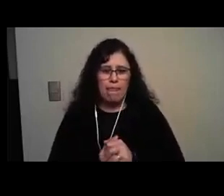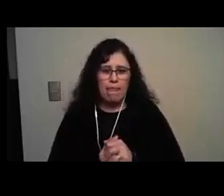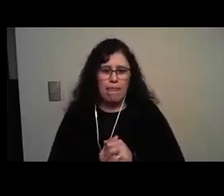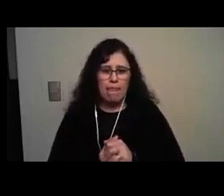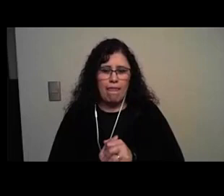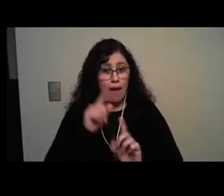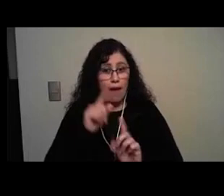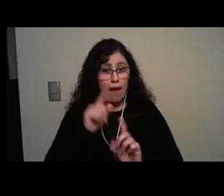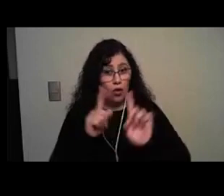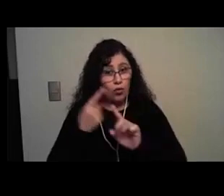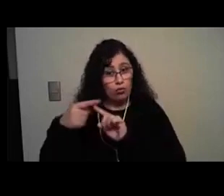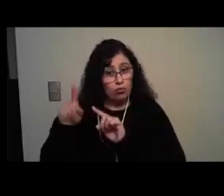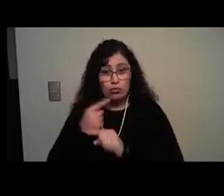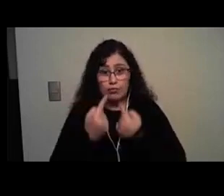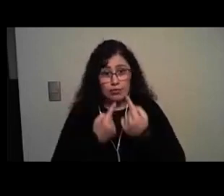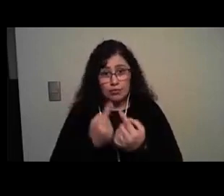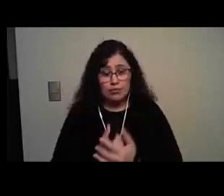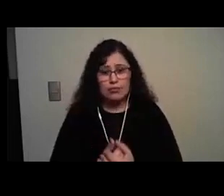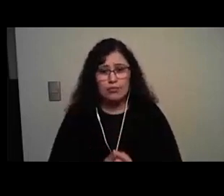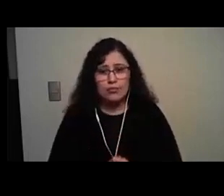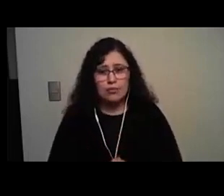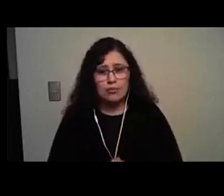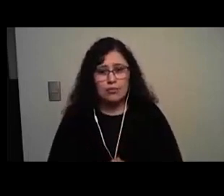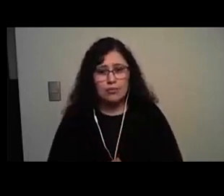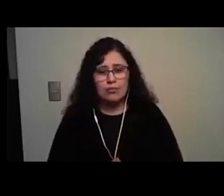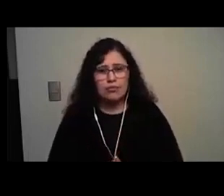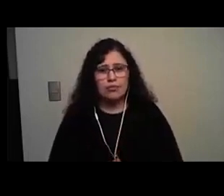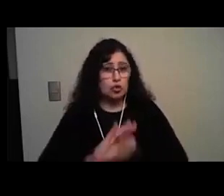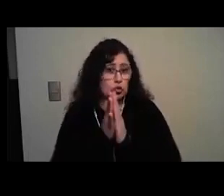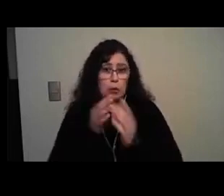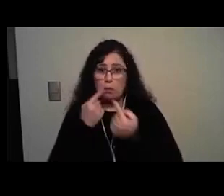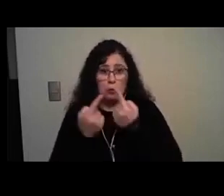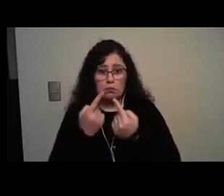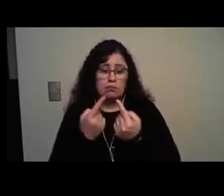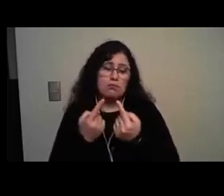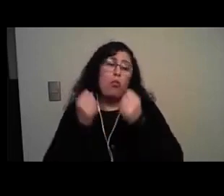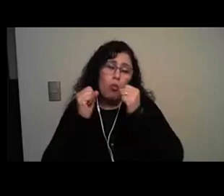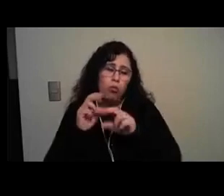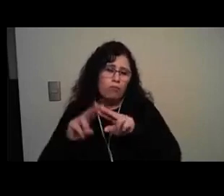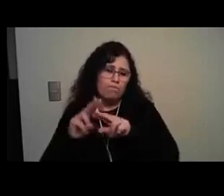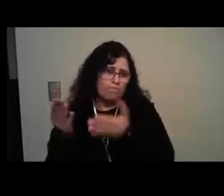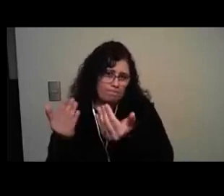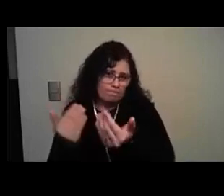¿Alguna otra pregunta al respecto? Por favor, todas son bienvenidas. ¿Ya? Ah,